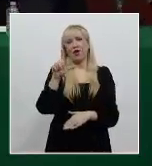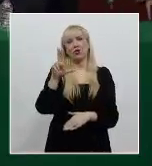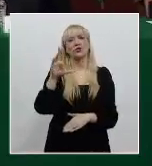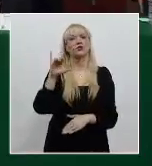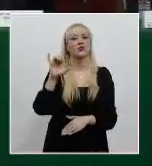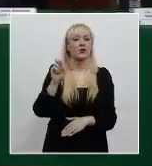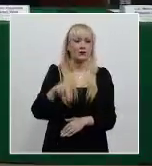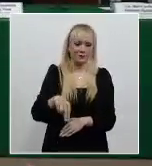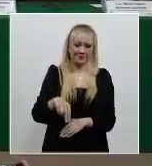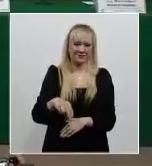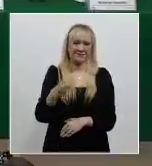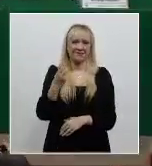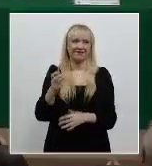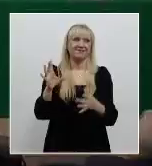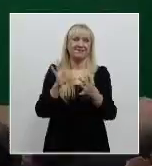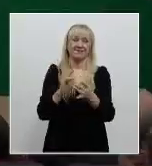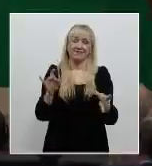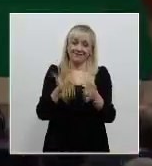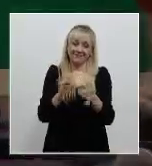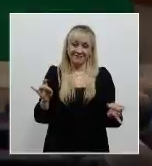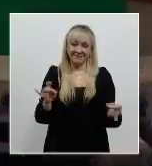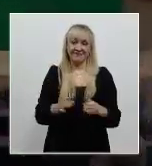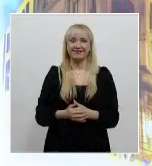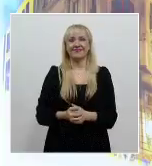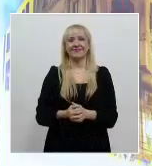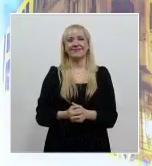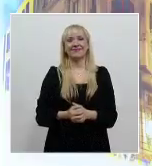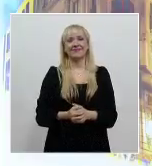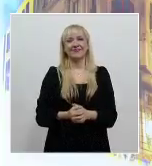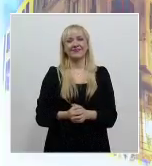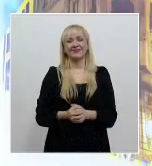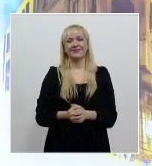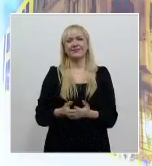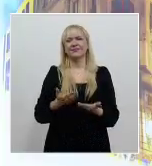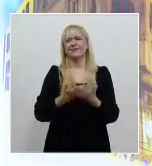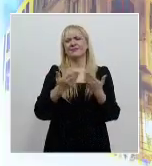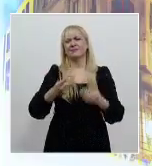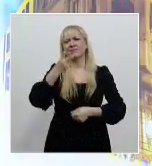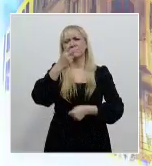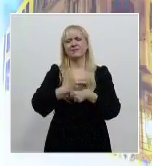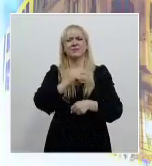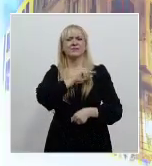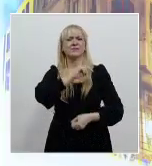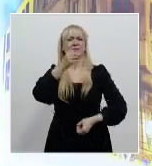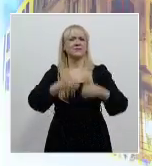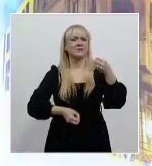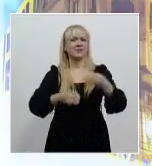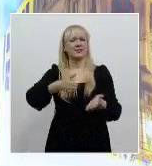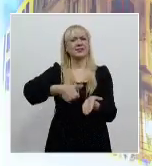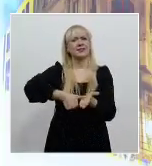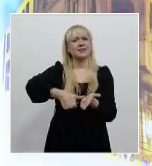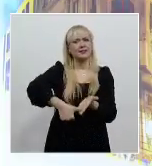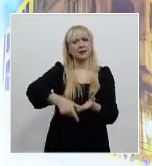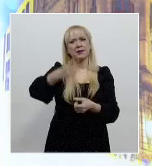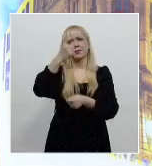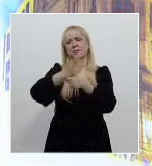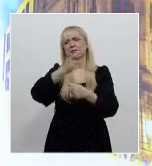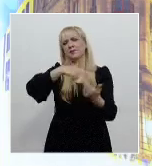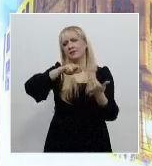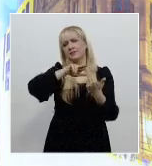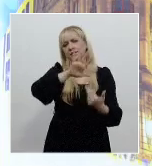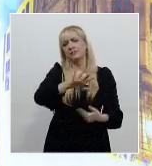Tirado, Canal del Poder Judicial de la Federación. El segundo tribunal colegiado en materia civil del primer